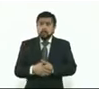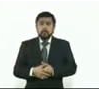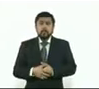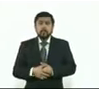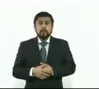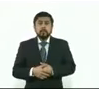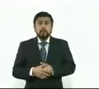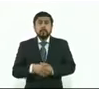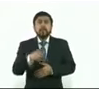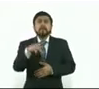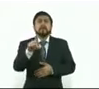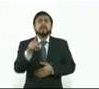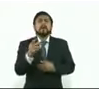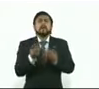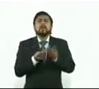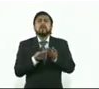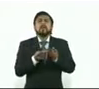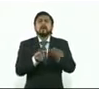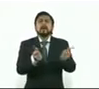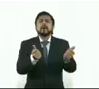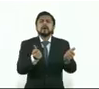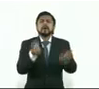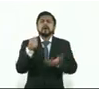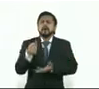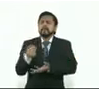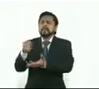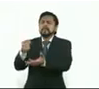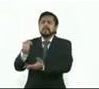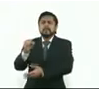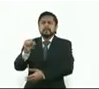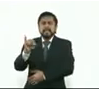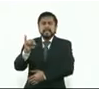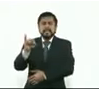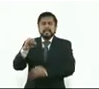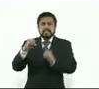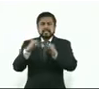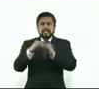Pero los gastos, el presupuesto que tuvo el Instituto Electoral,